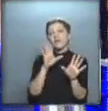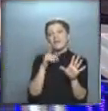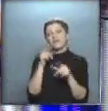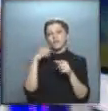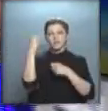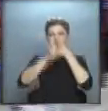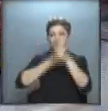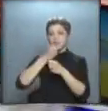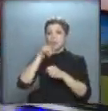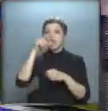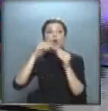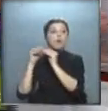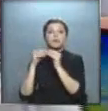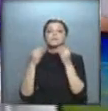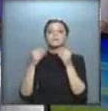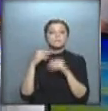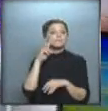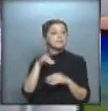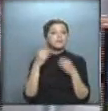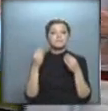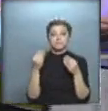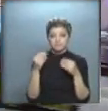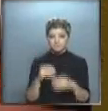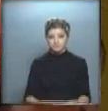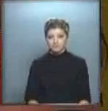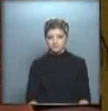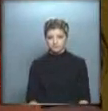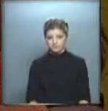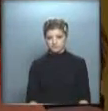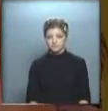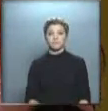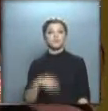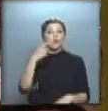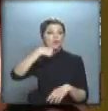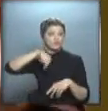a las manos. ¿Qué hace el resto, no? ¿Cómo participa el resto? Señorita. La rivalidad entre